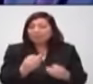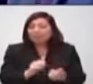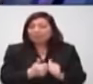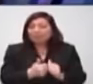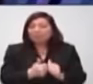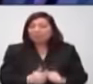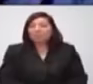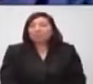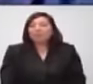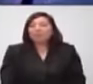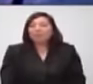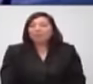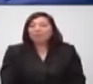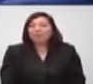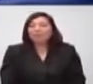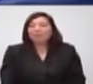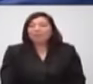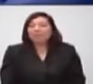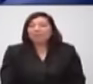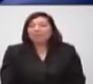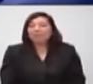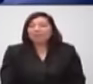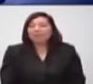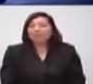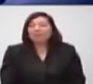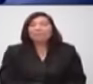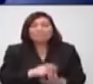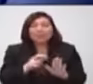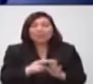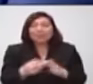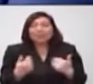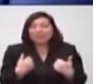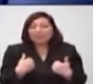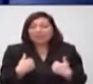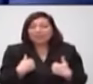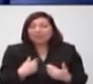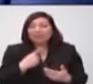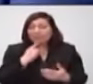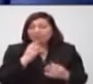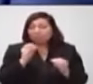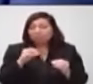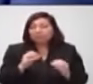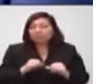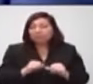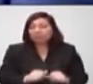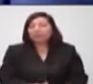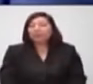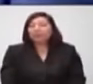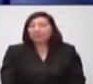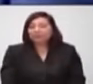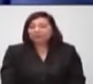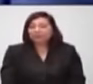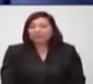reforma, y se felicita el proyecto que tiene, si será consistente en el tiempo.